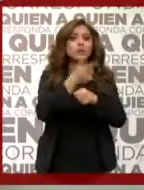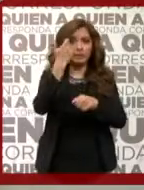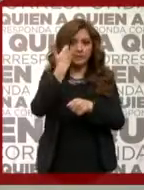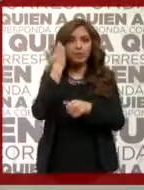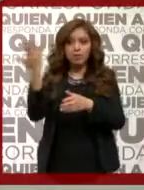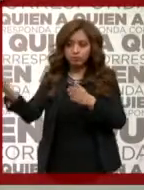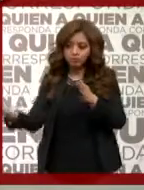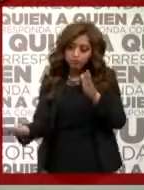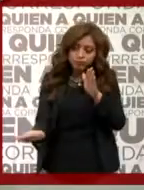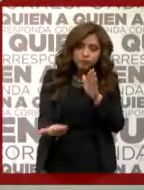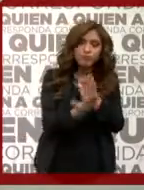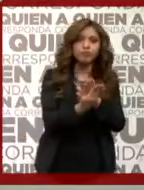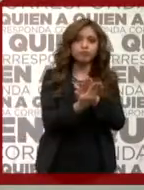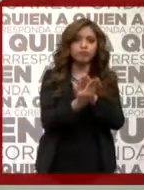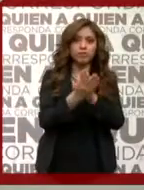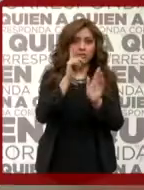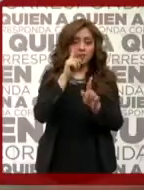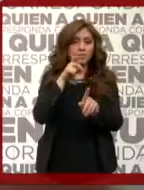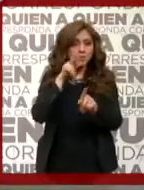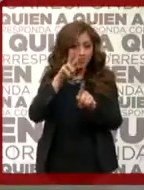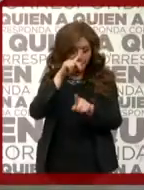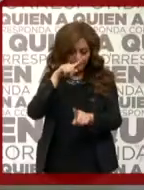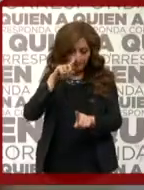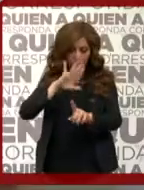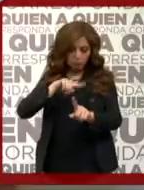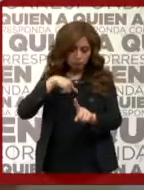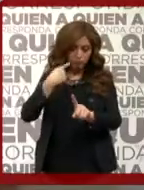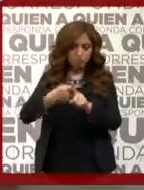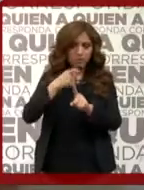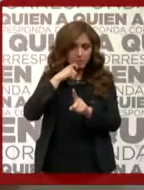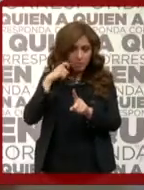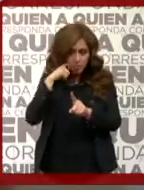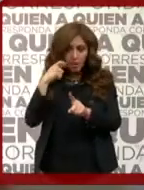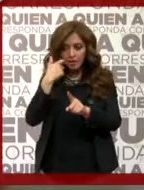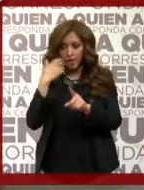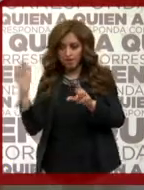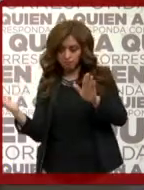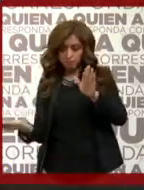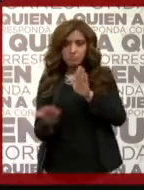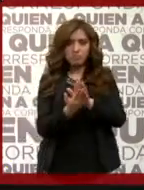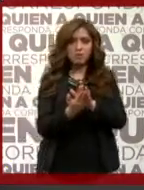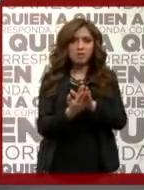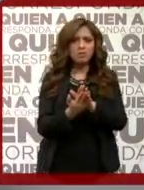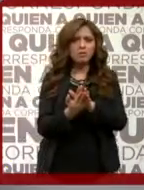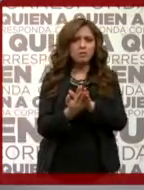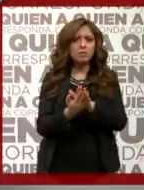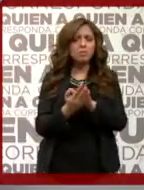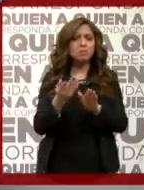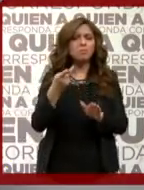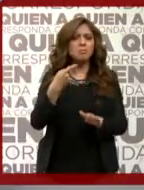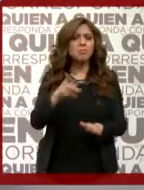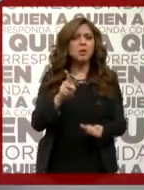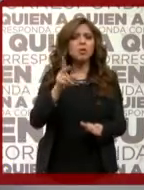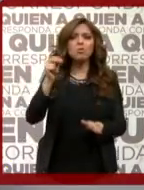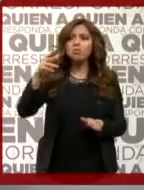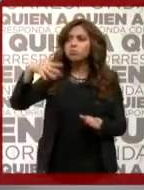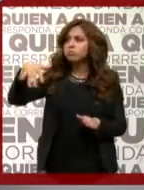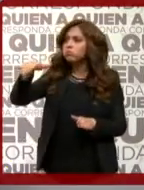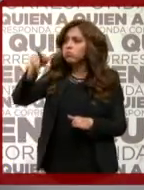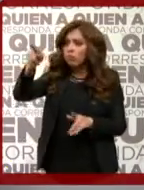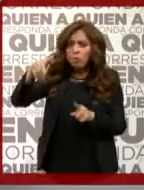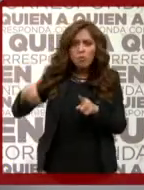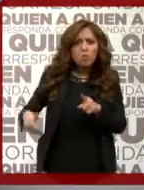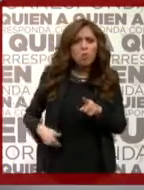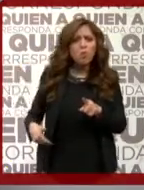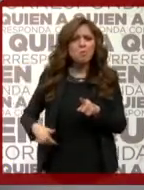de allanamiento de morada a la de violación y así se hizo. Pero no encuentran, pues no lo encuentran